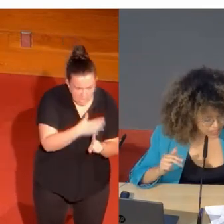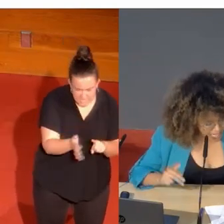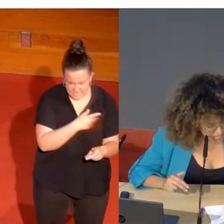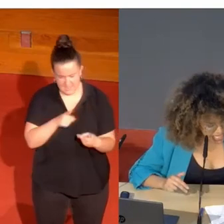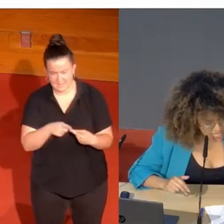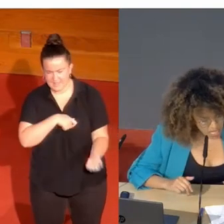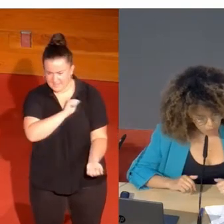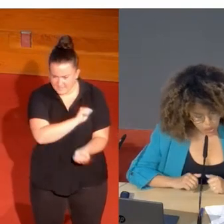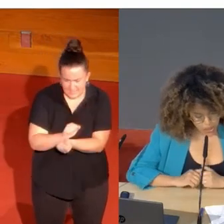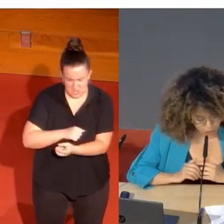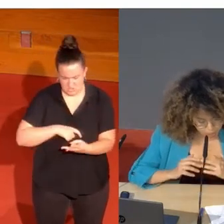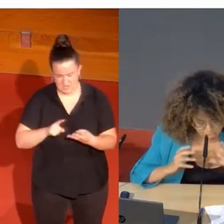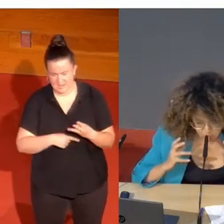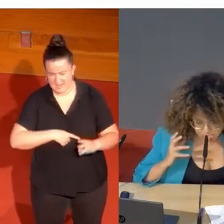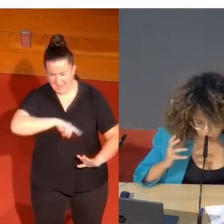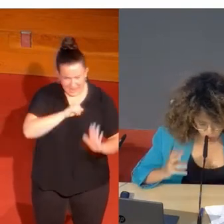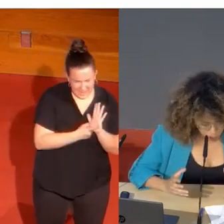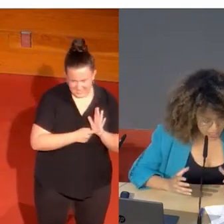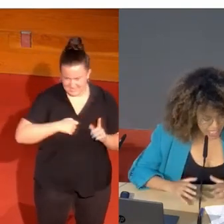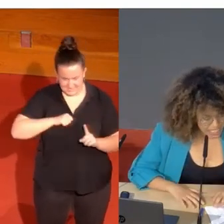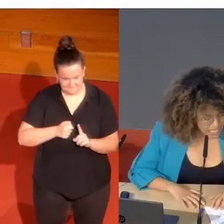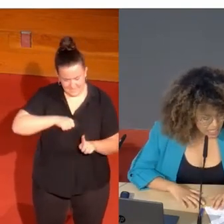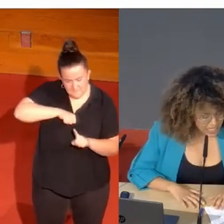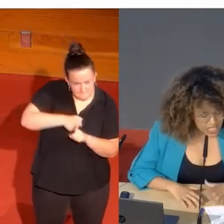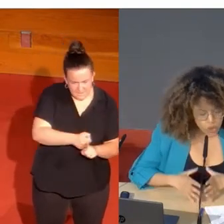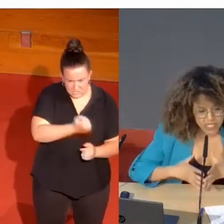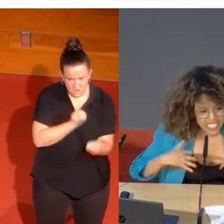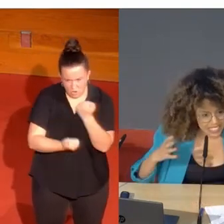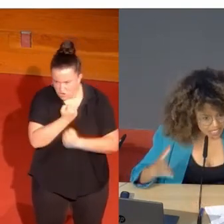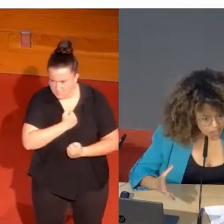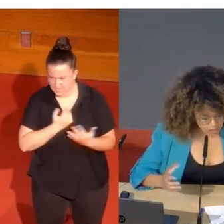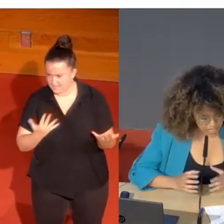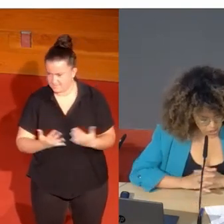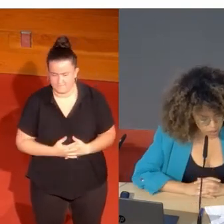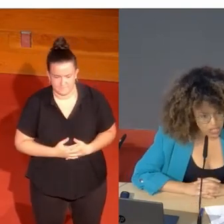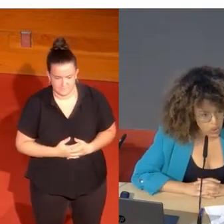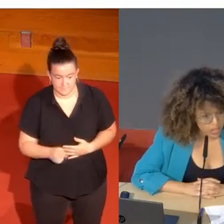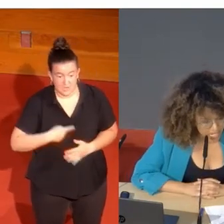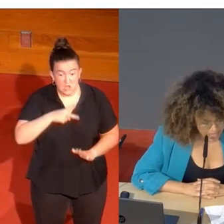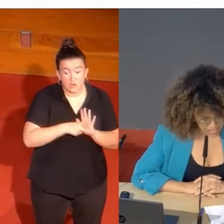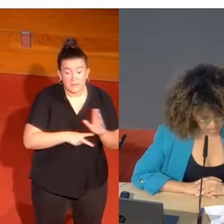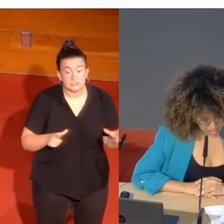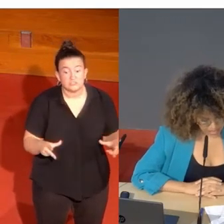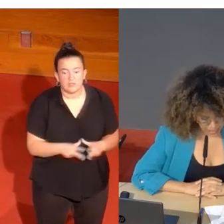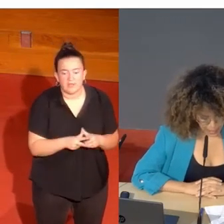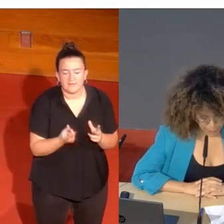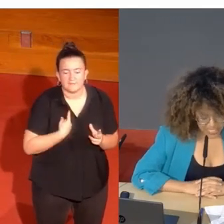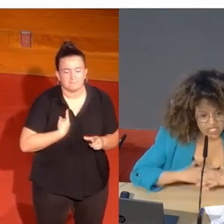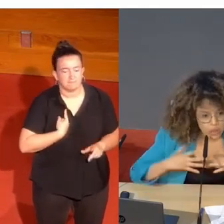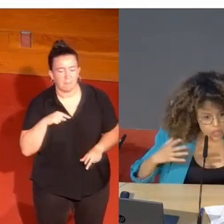leyes arbitrarias presiones económicas instrumentalización de las normas sociales